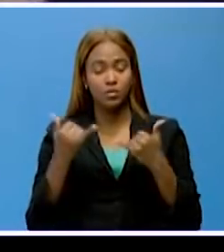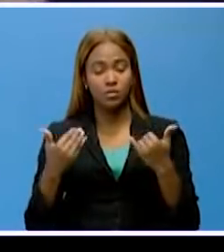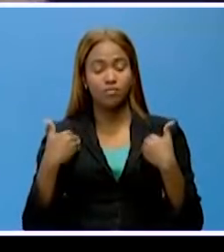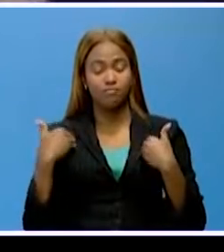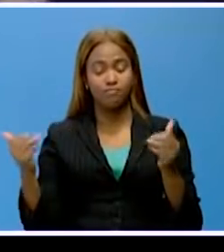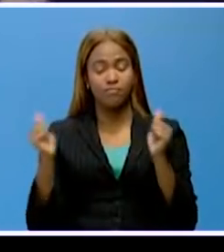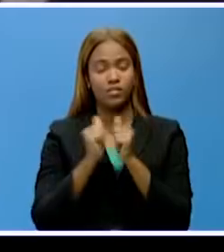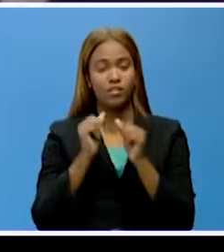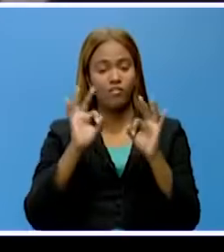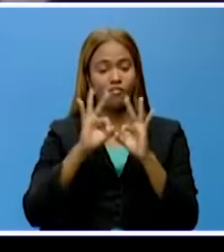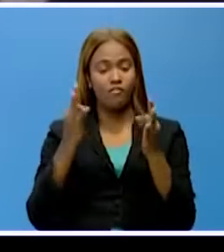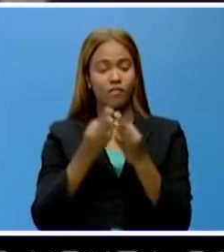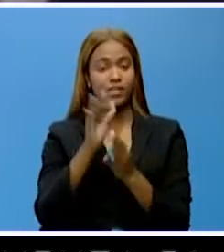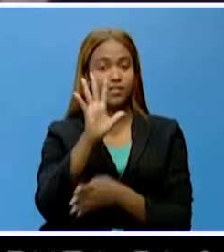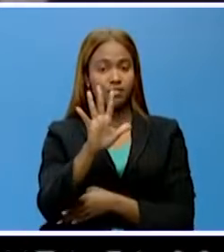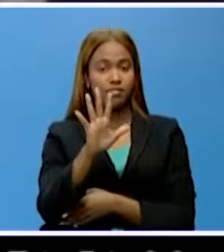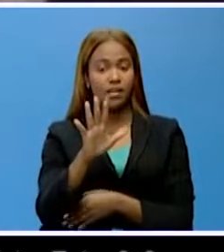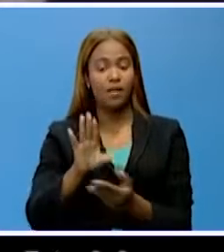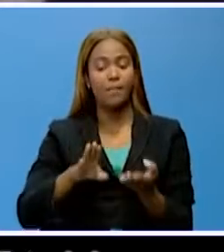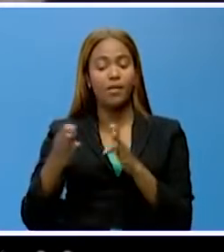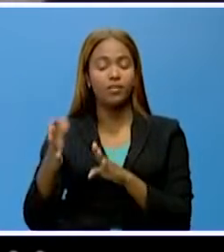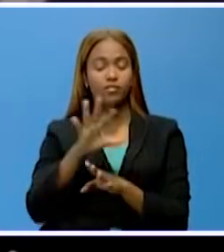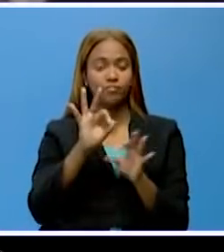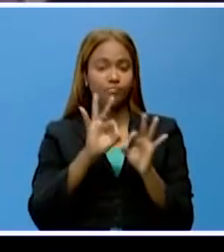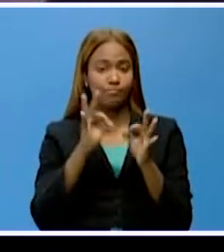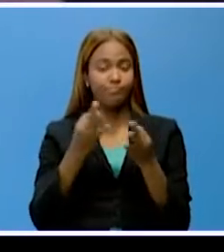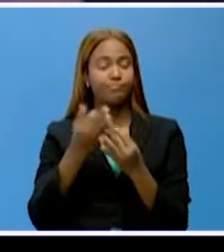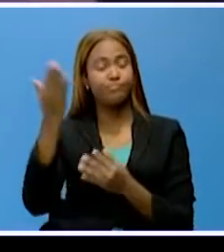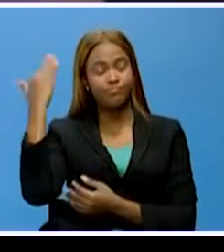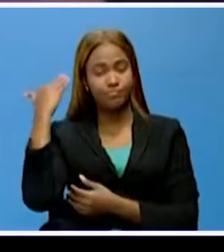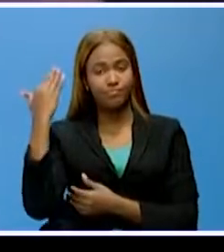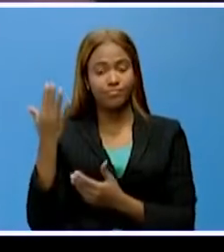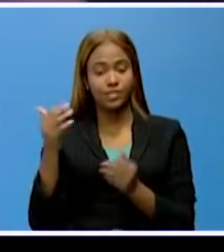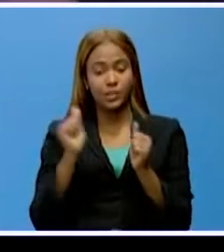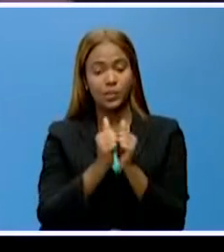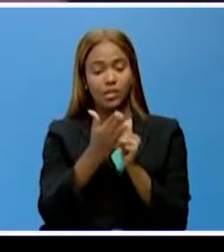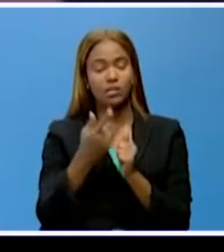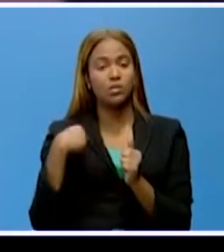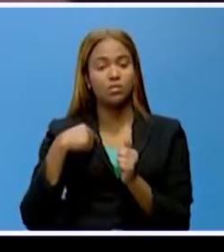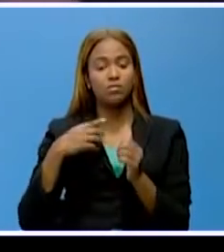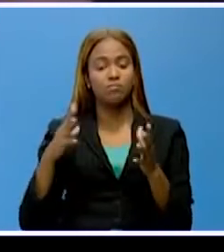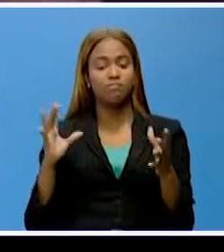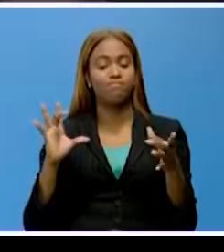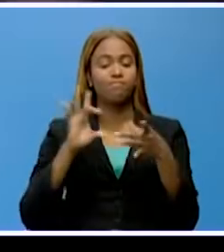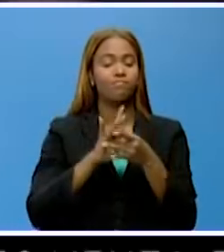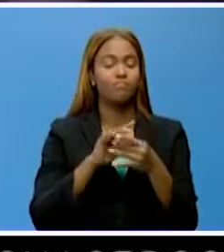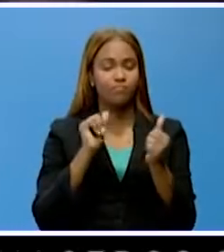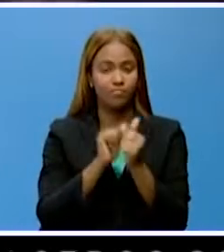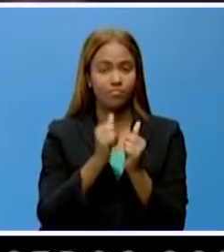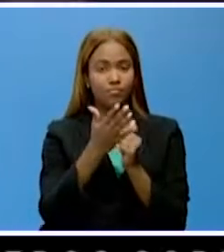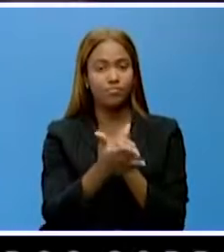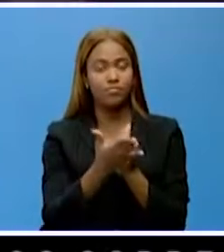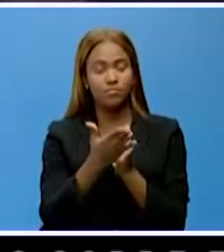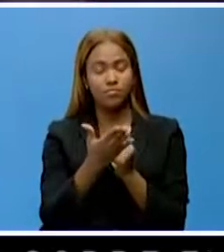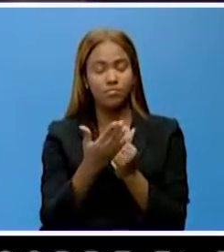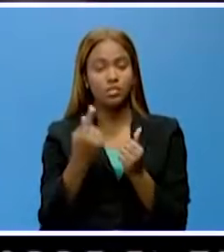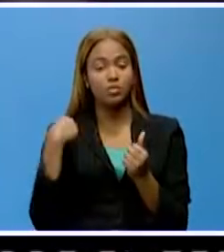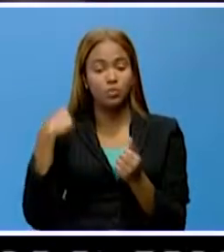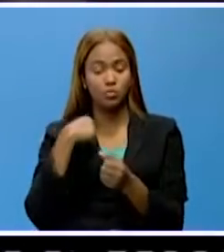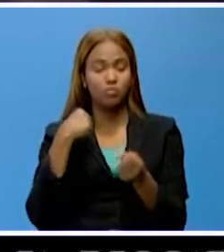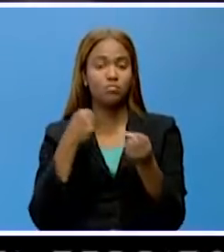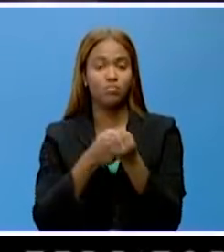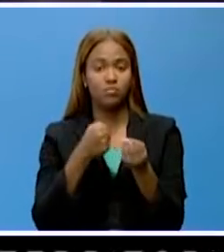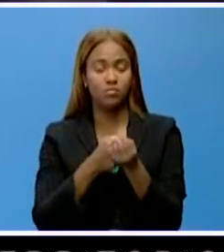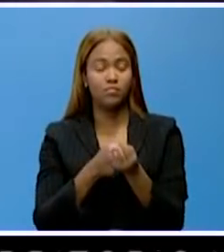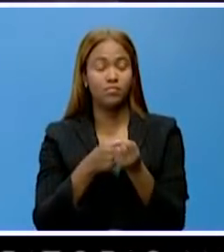familias que han perdido un ser querido. A ellos nuestra solidaridad y